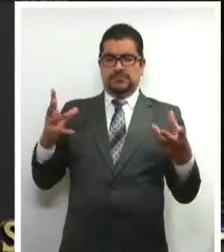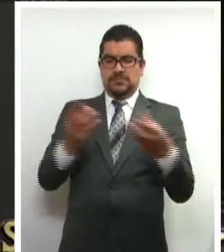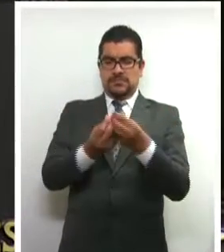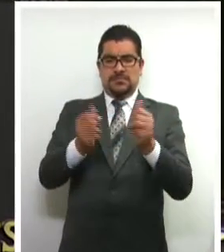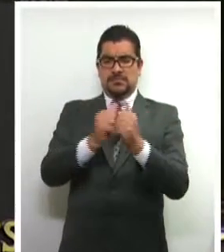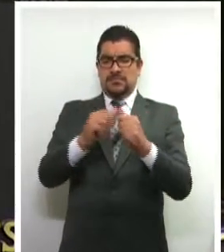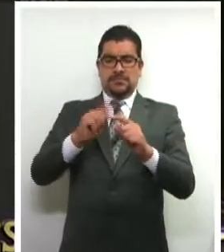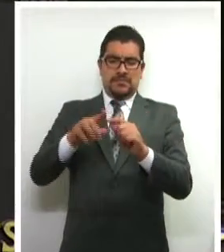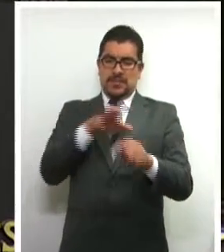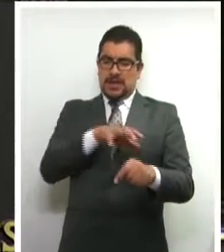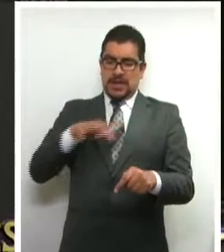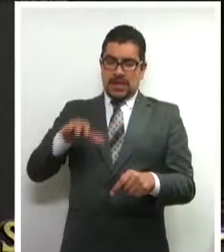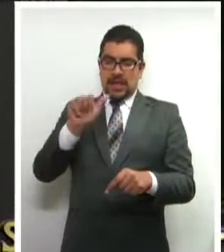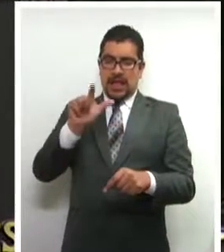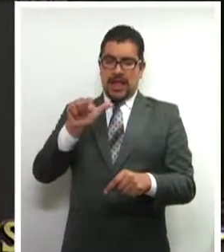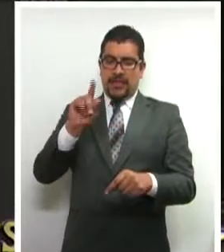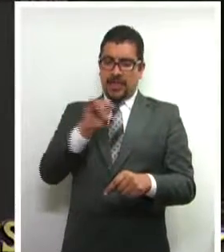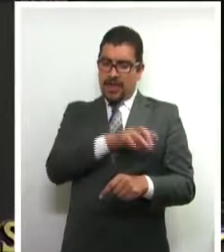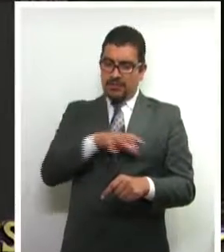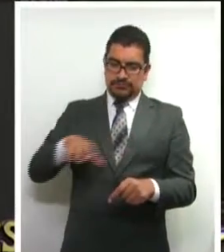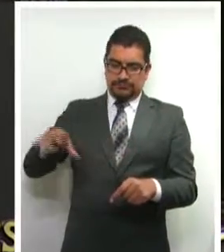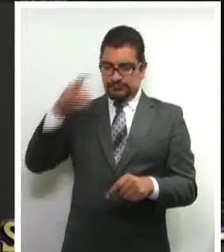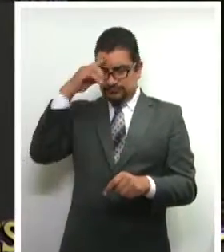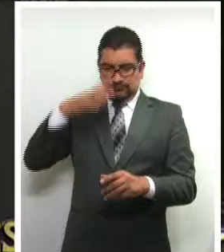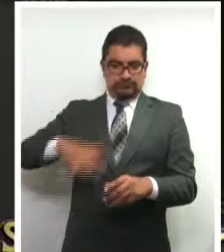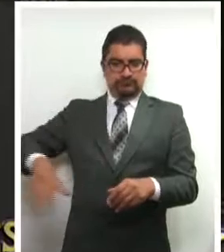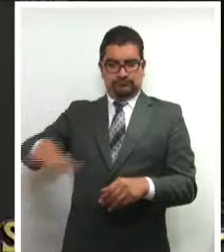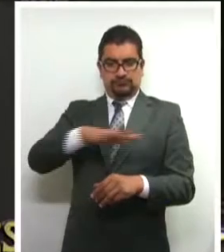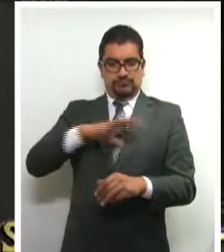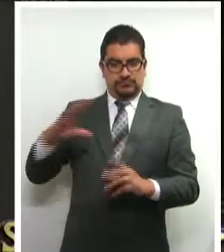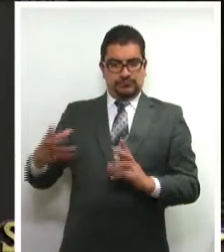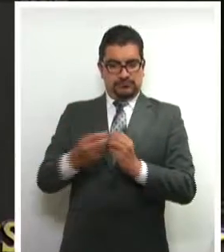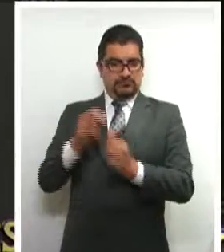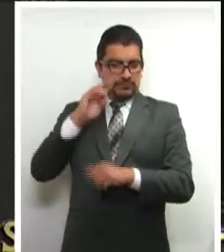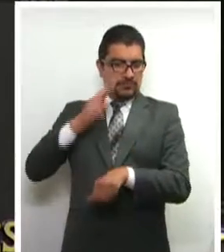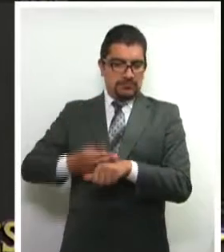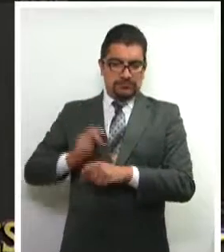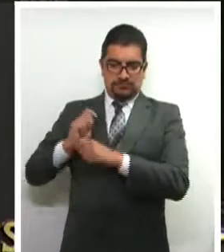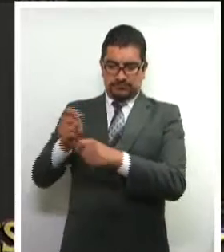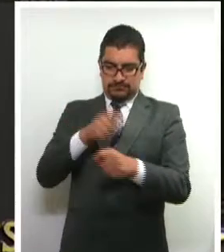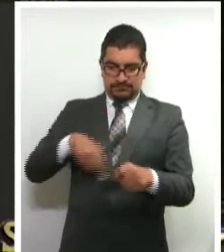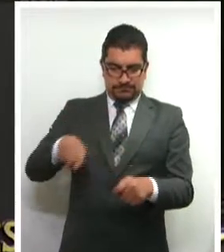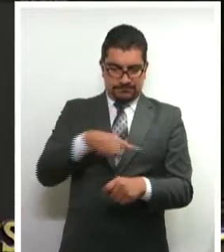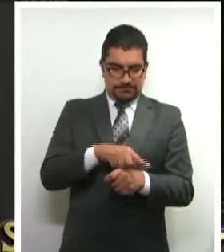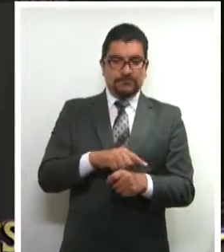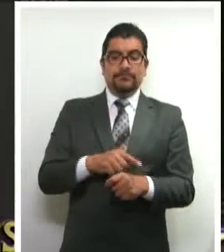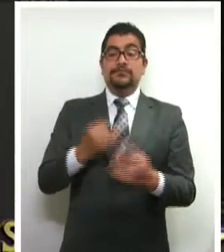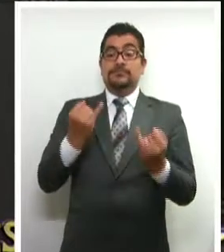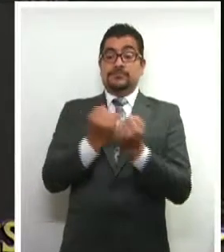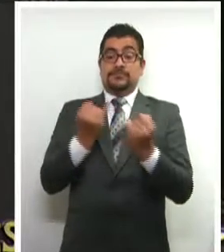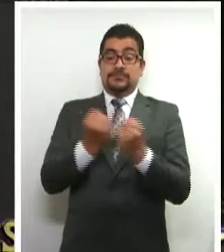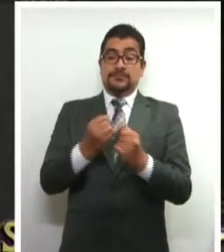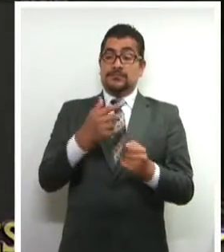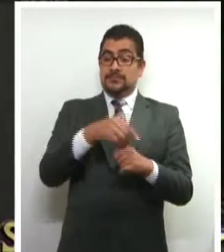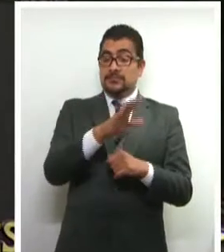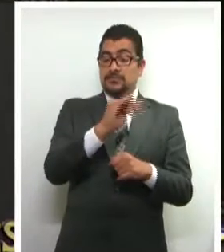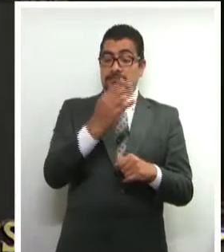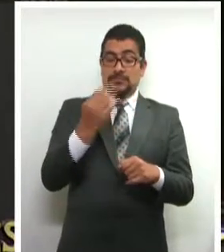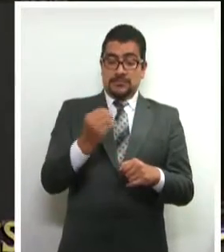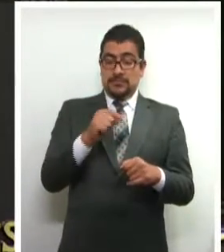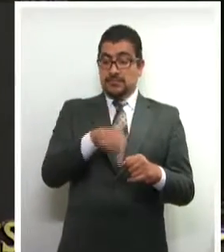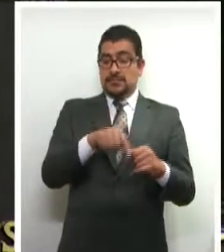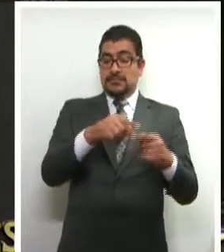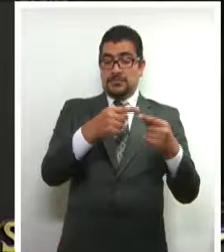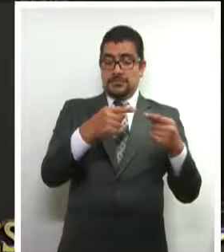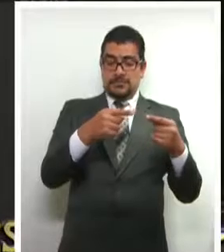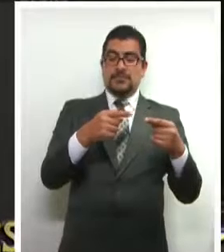las alcaldías de conformidad con las atribuciones de estas. Por otra parte, el artículo 59, el